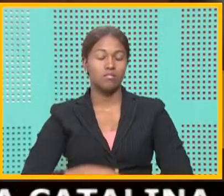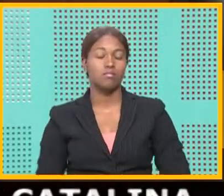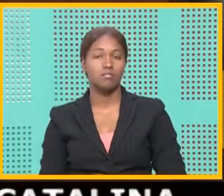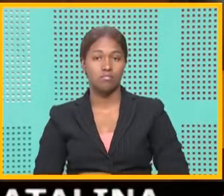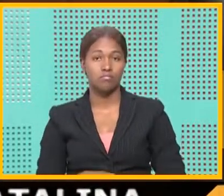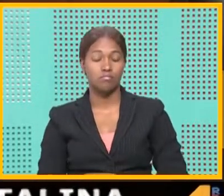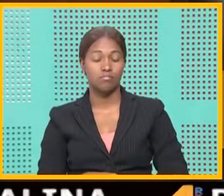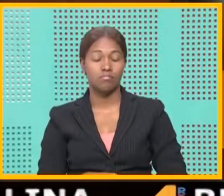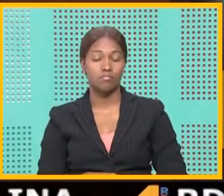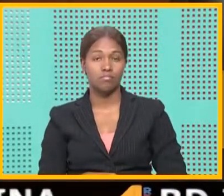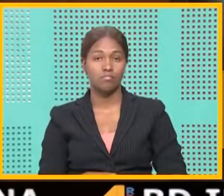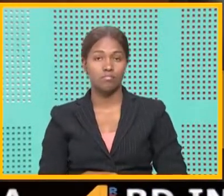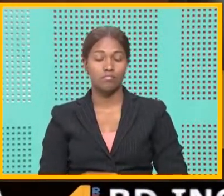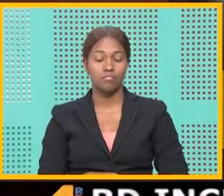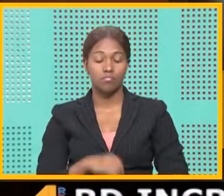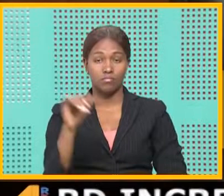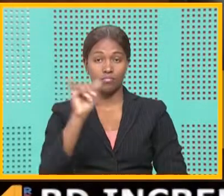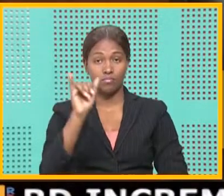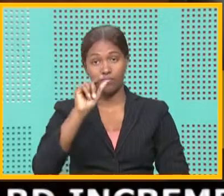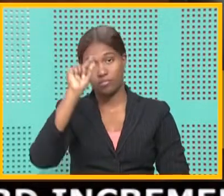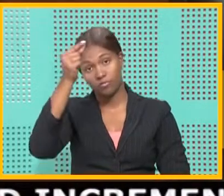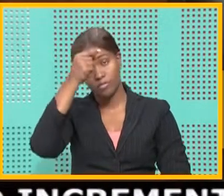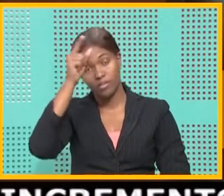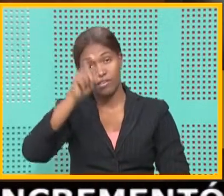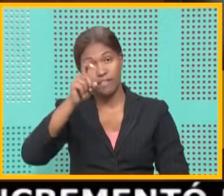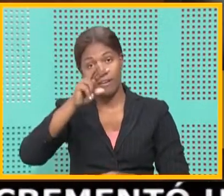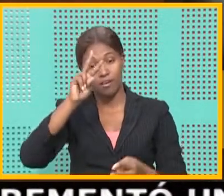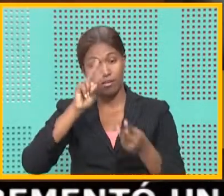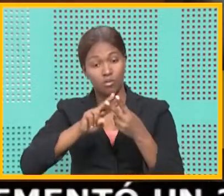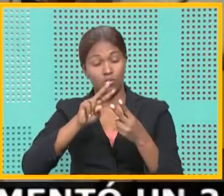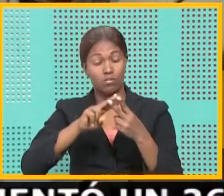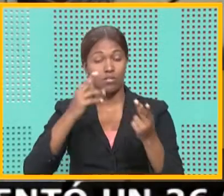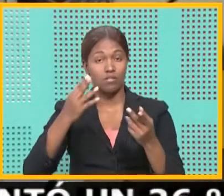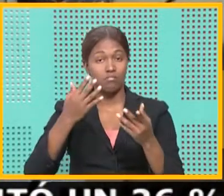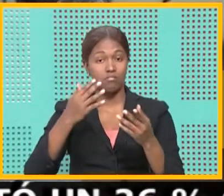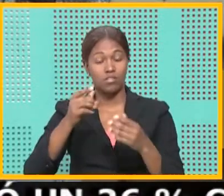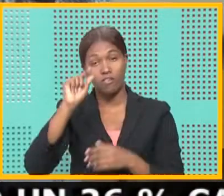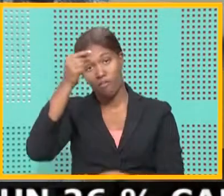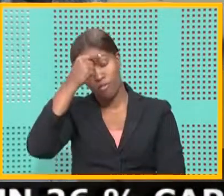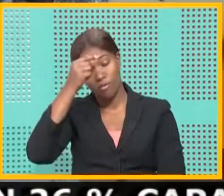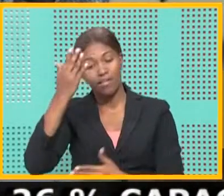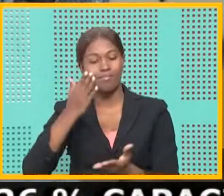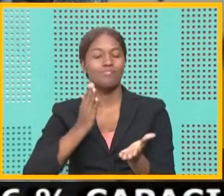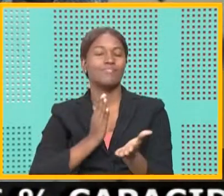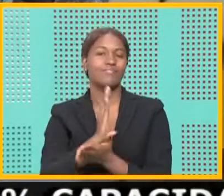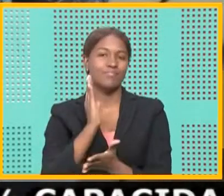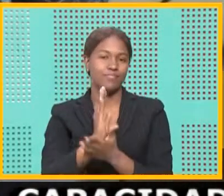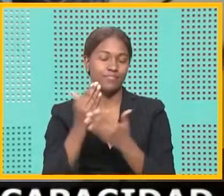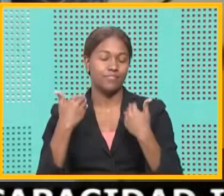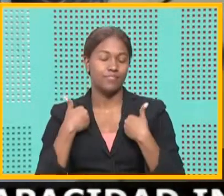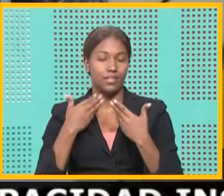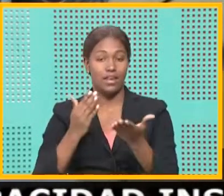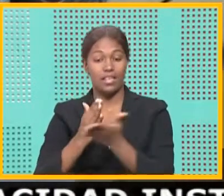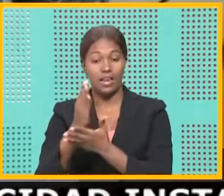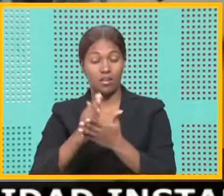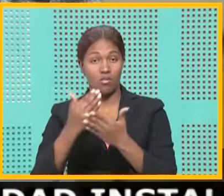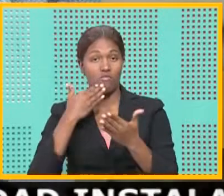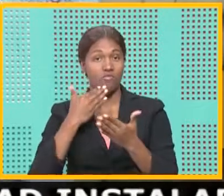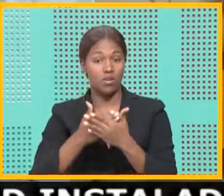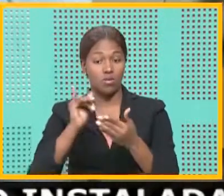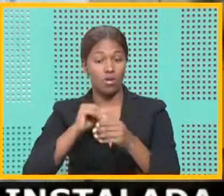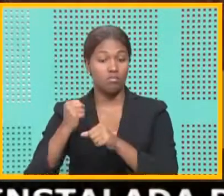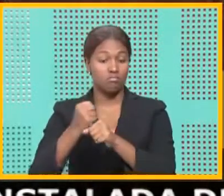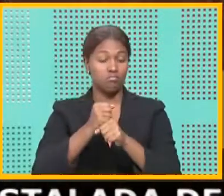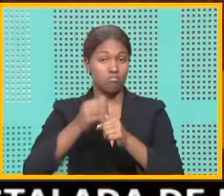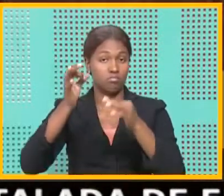De igual manera, el Estado debe reconocer el Estado de Derecho, los derechos fundamentales y la